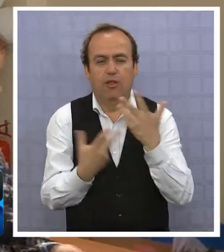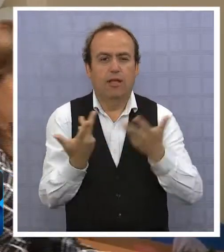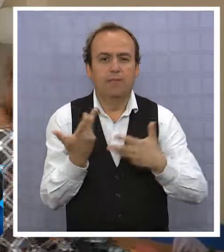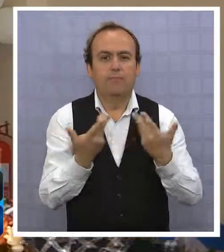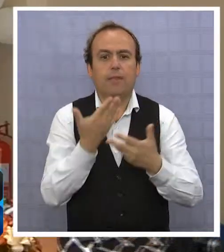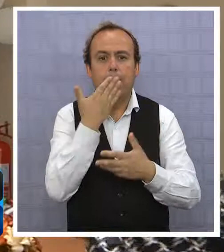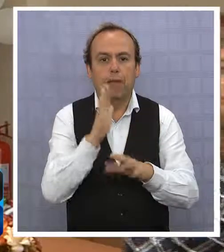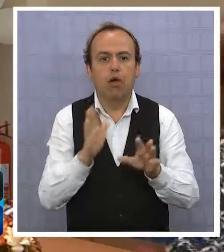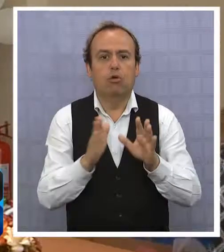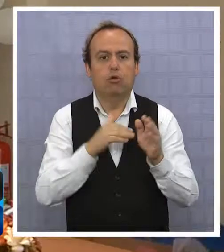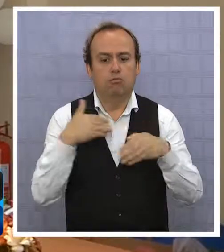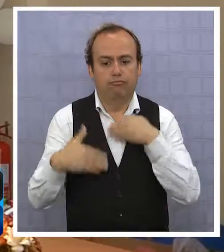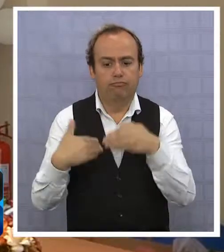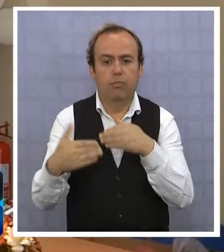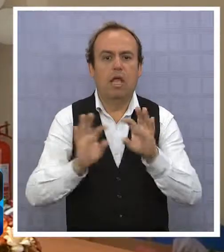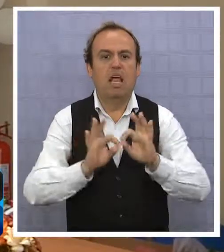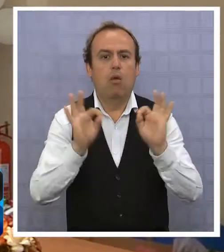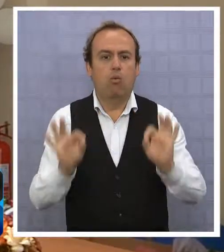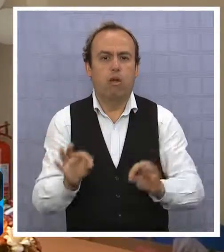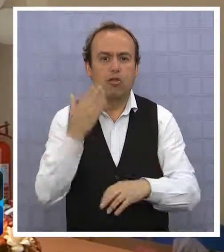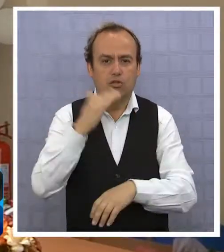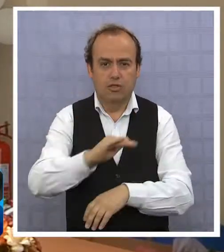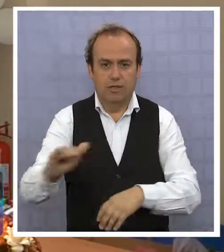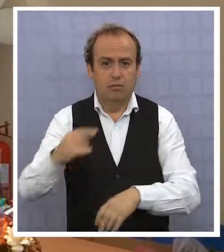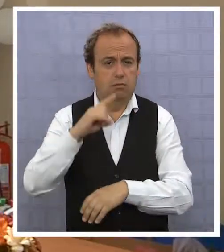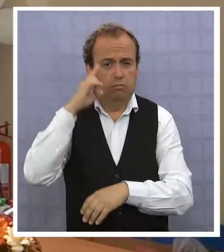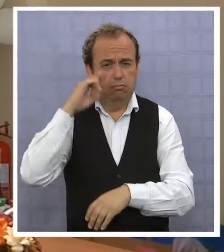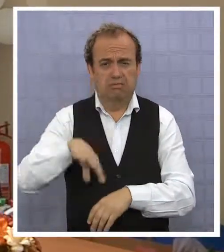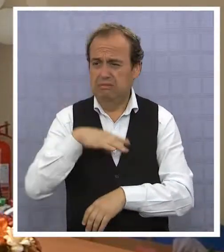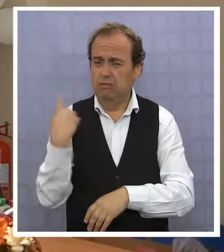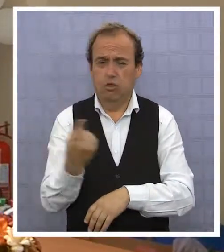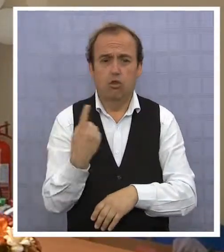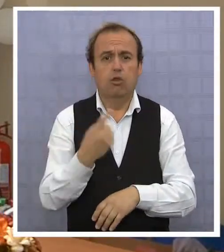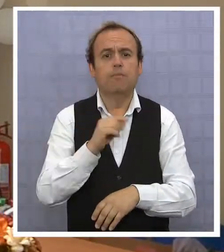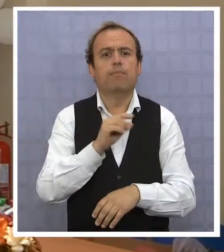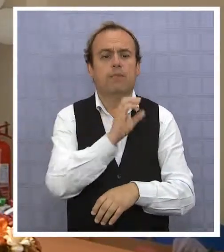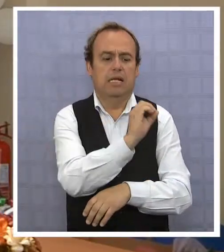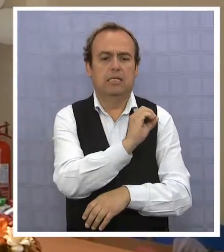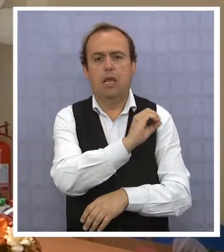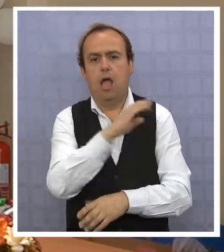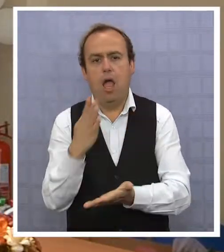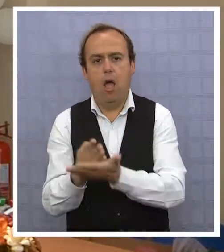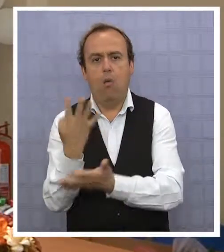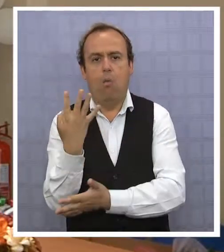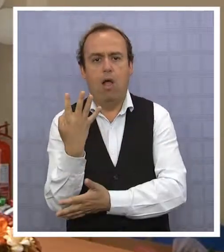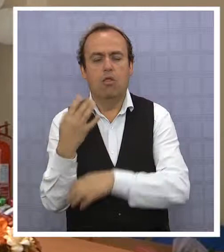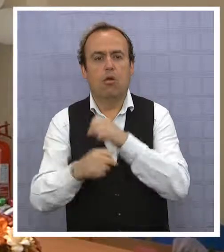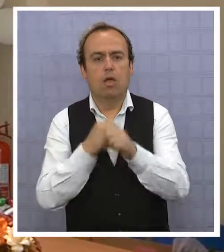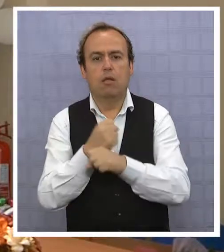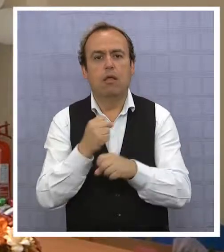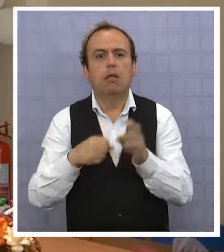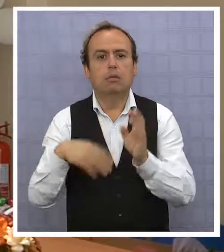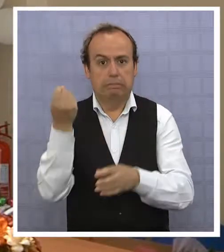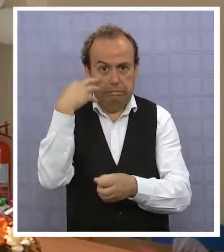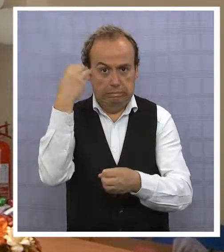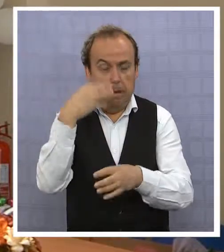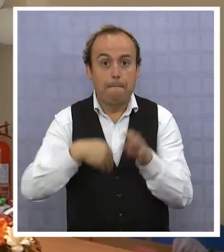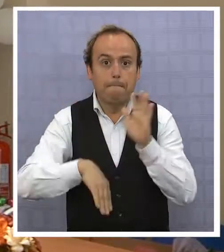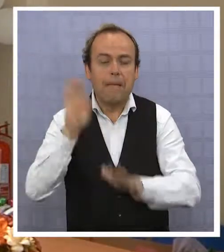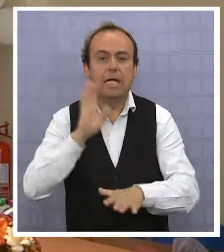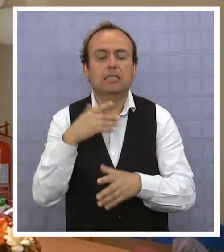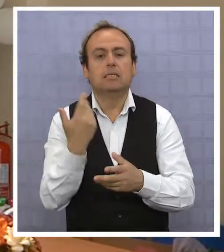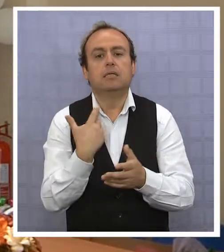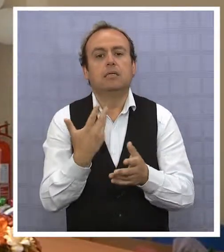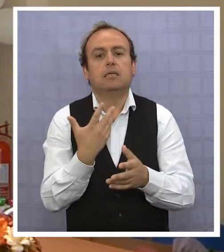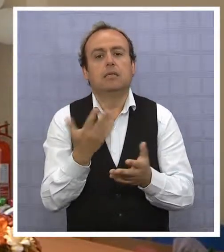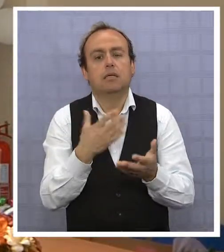venga a mejorar el proceso educativo de nuestros niños, que todos sabemos que de los 0 a 4 o 5 años es donde mayor conocimiento adquieren. Así que el